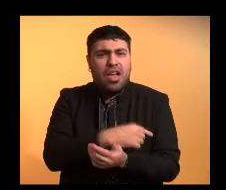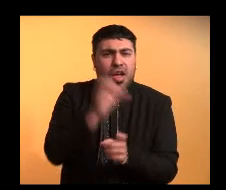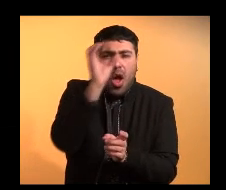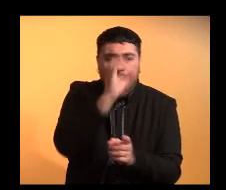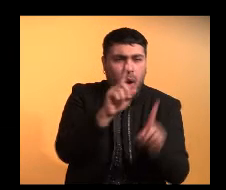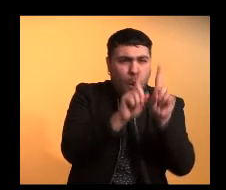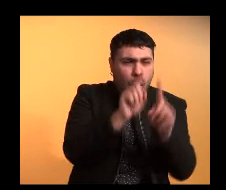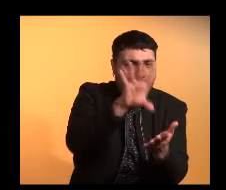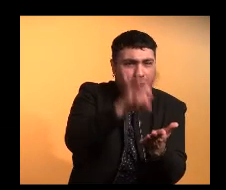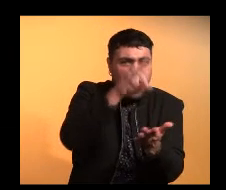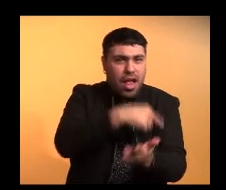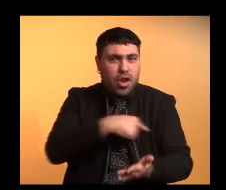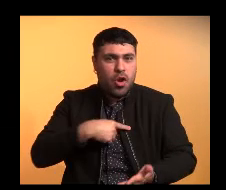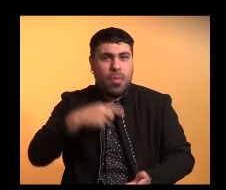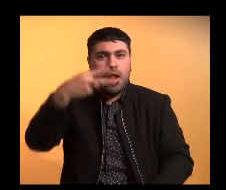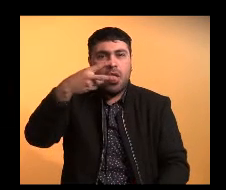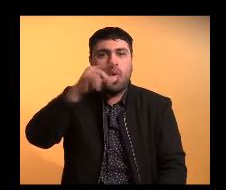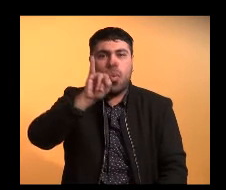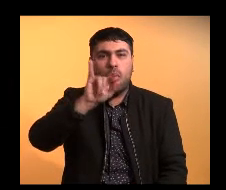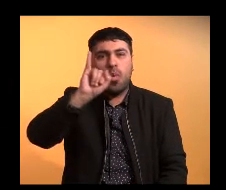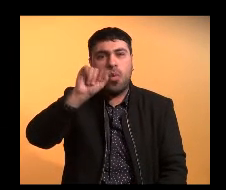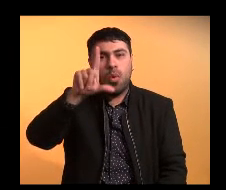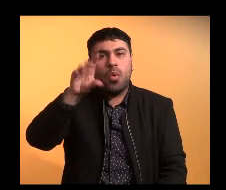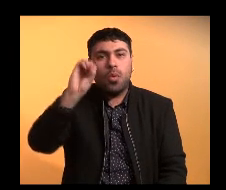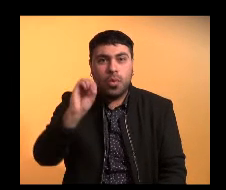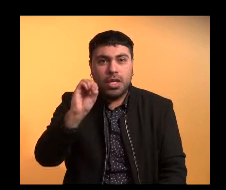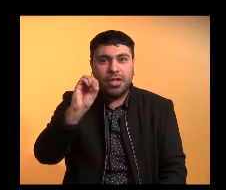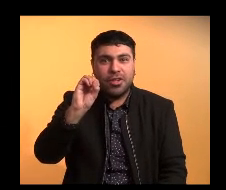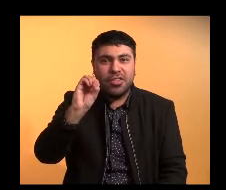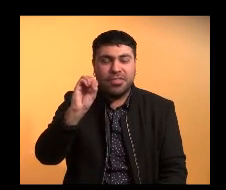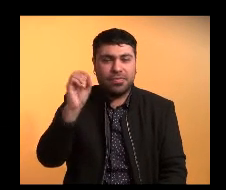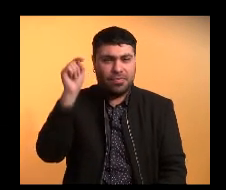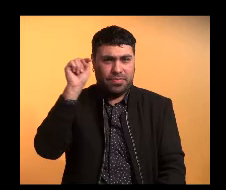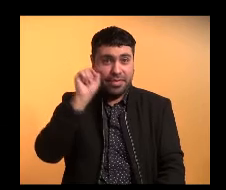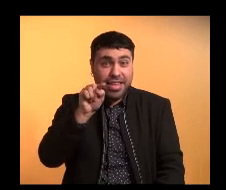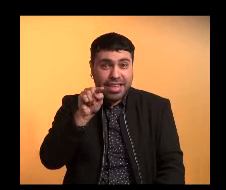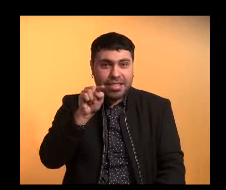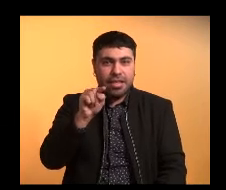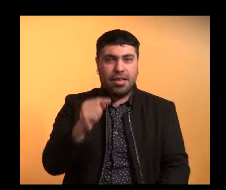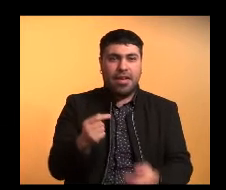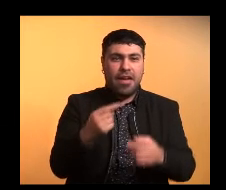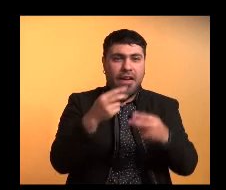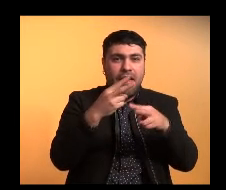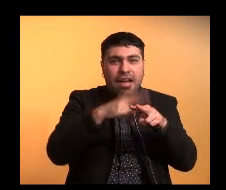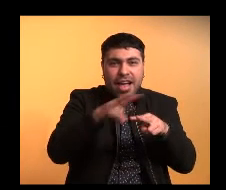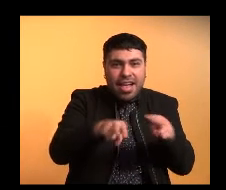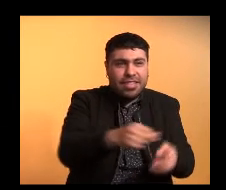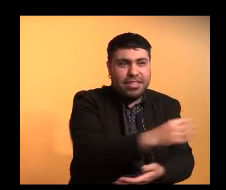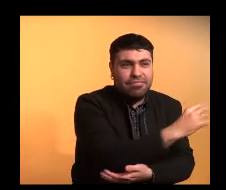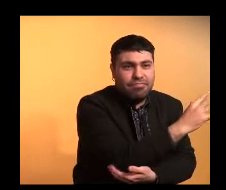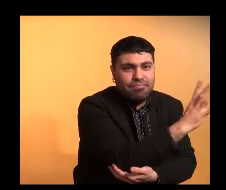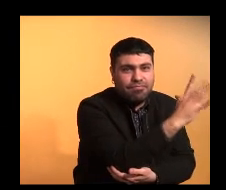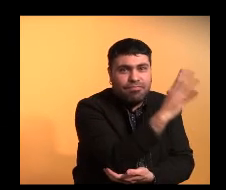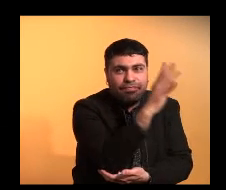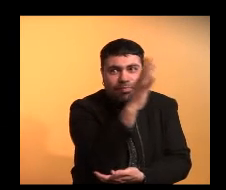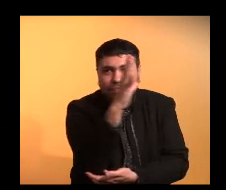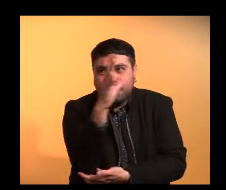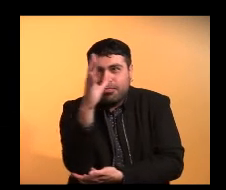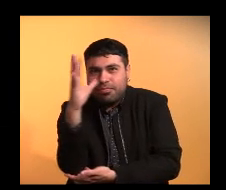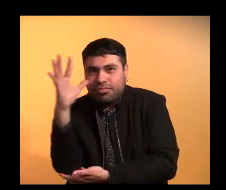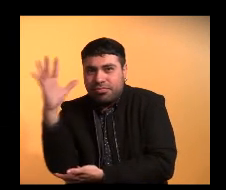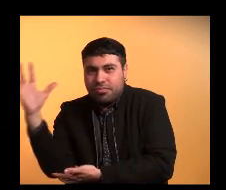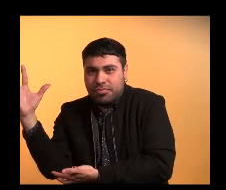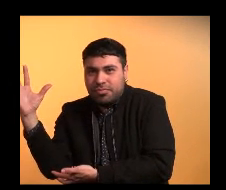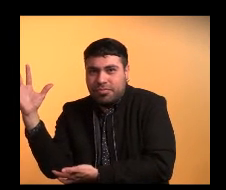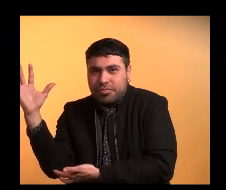Güiro negro, güiro palo, el güiro canutillo, el sargazo. Bueno, esas son algas que forman bosques submarinos, y estos bosques